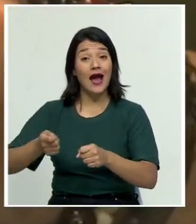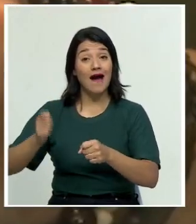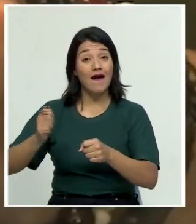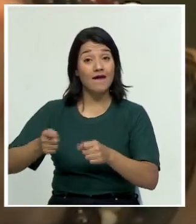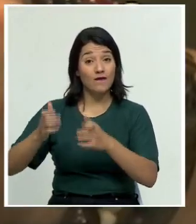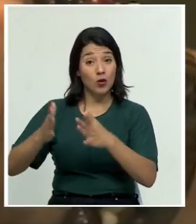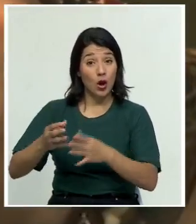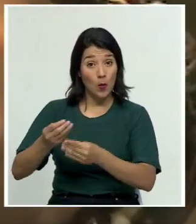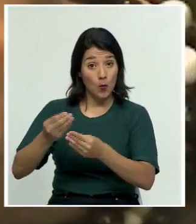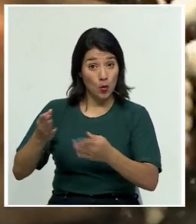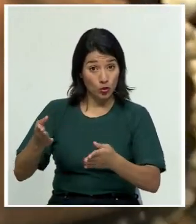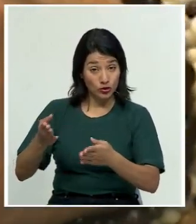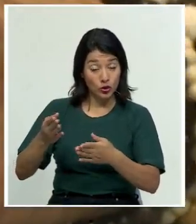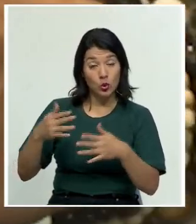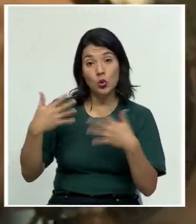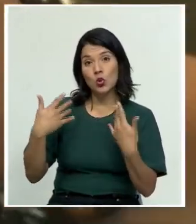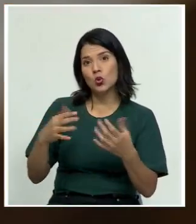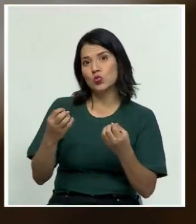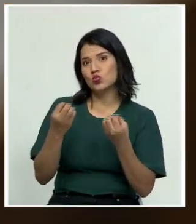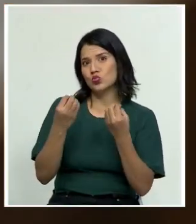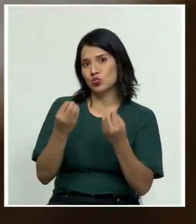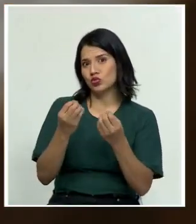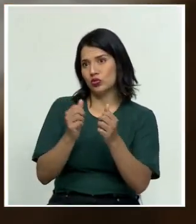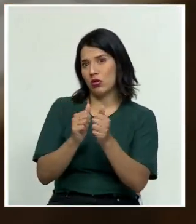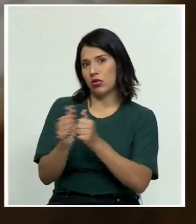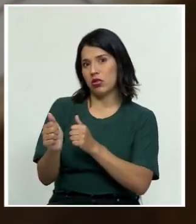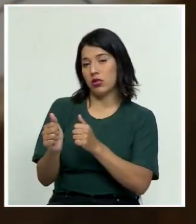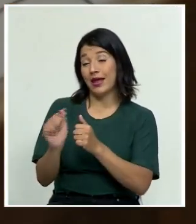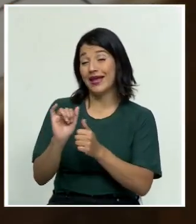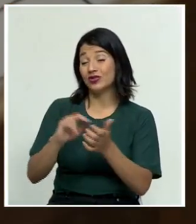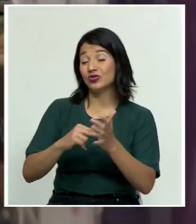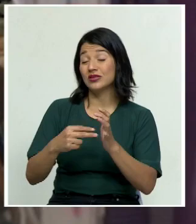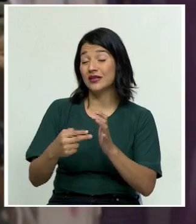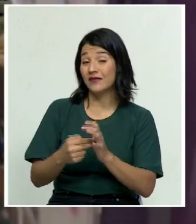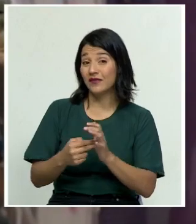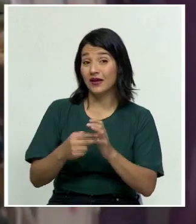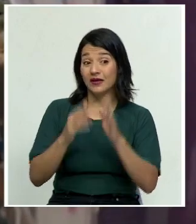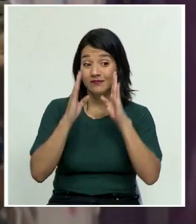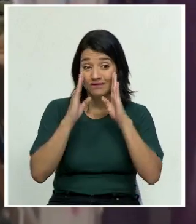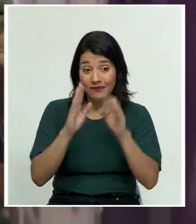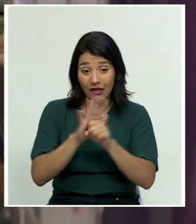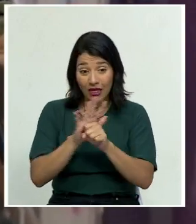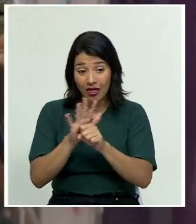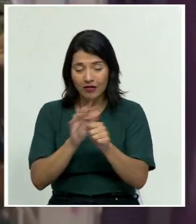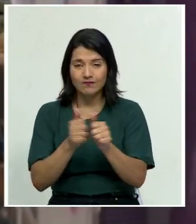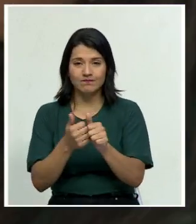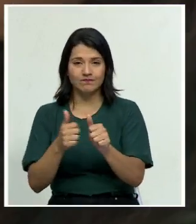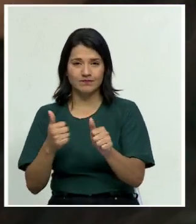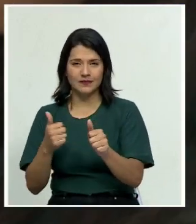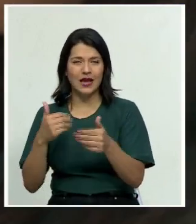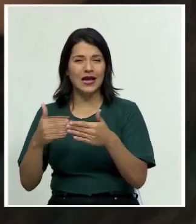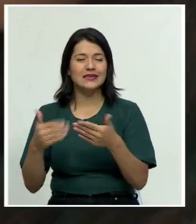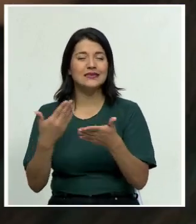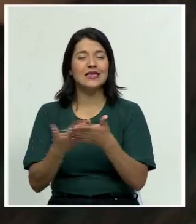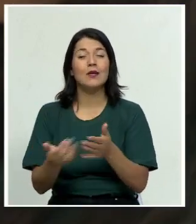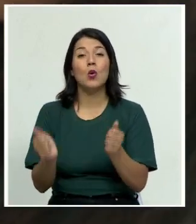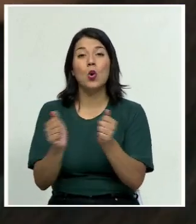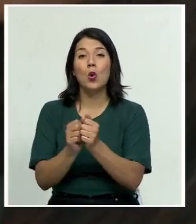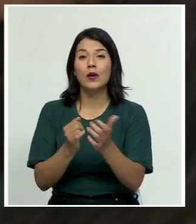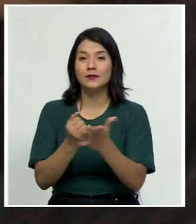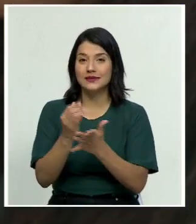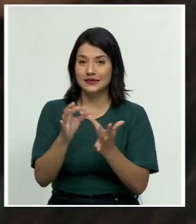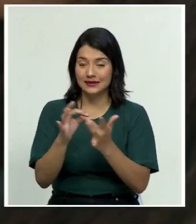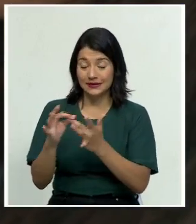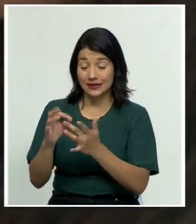laborales sobrepasa todo límite y esto genera rezago en el proceso. Ya regresamos con un reportaje especial con la